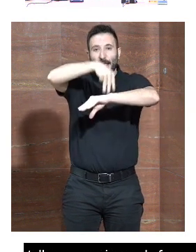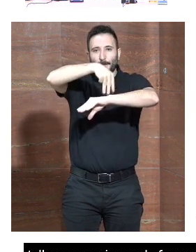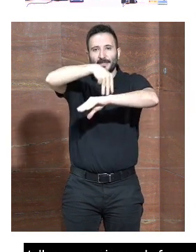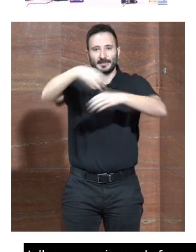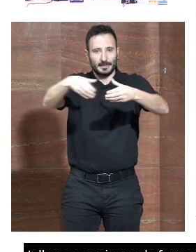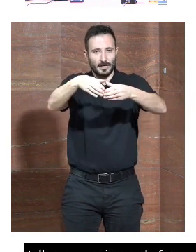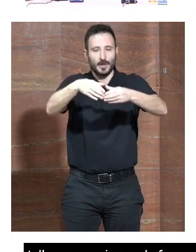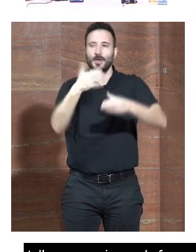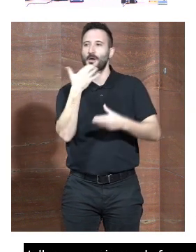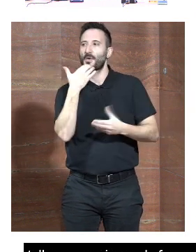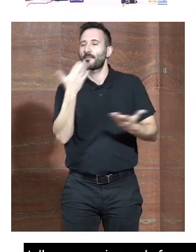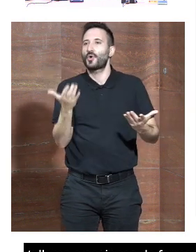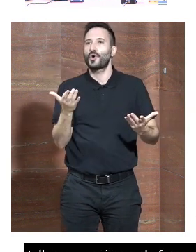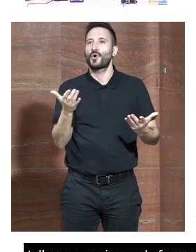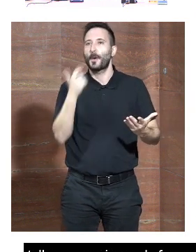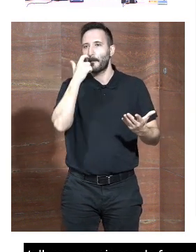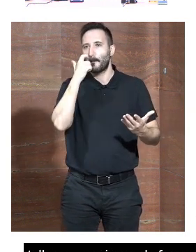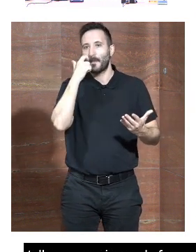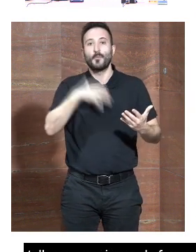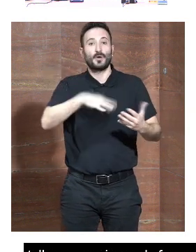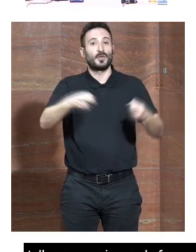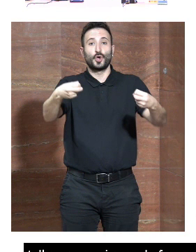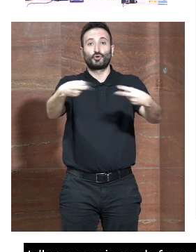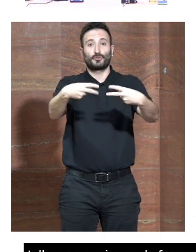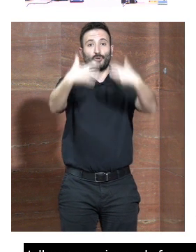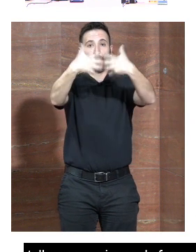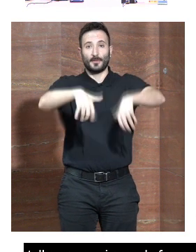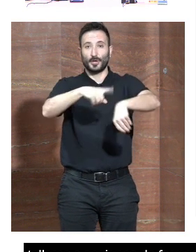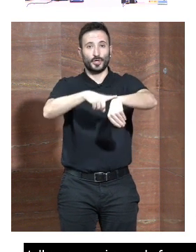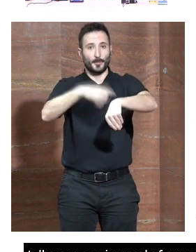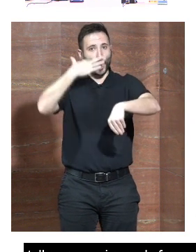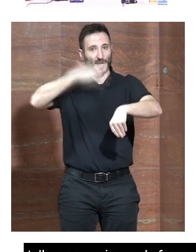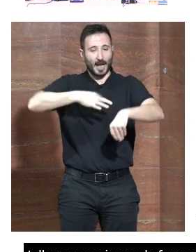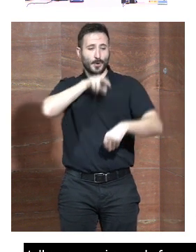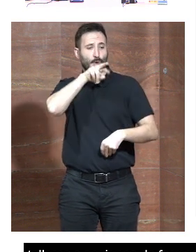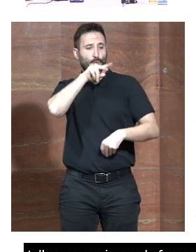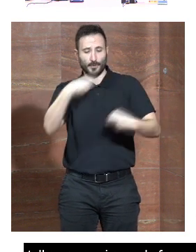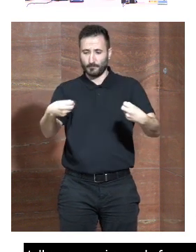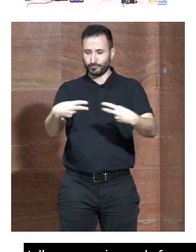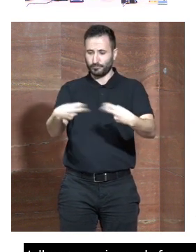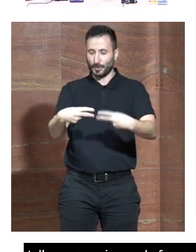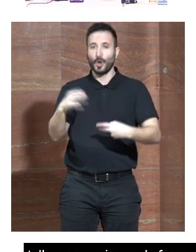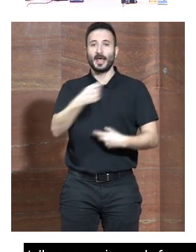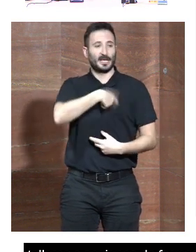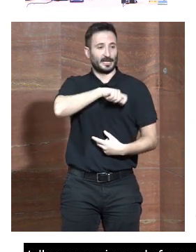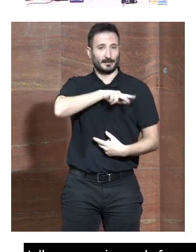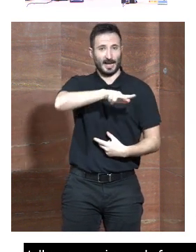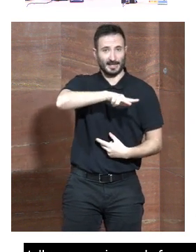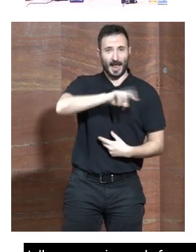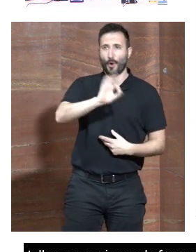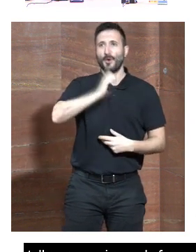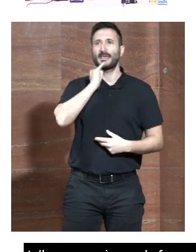Teams, como es la posibilidad de subtítulos en tiempo real en español o en múltiples